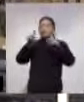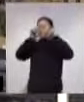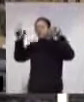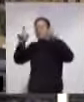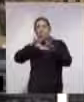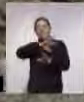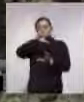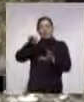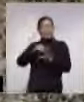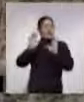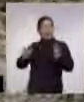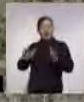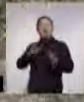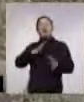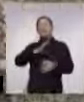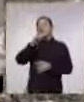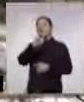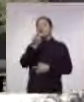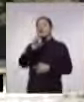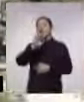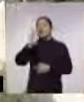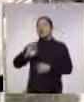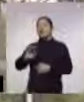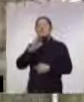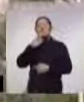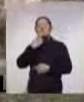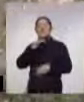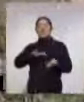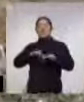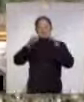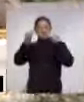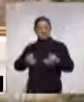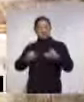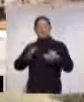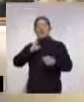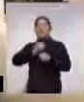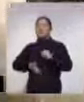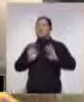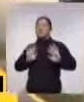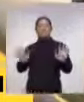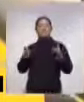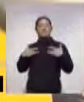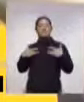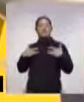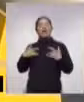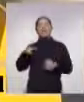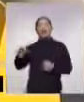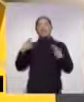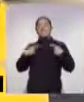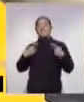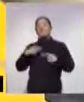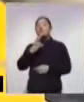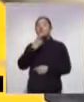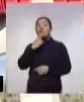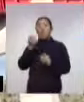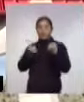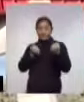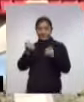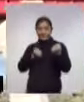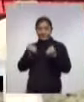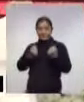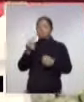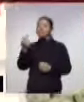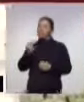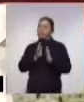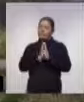se encuentra operando al 100% en beneficio de miles de automovilistas. La recomendación para las personas que utilizan este puente vehicular es